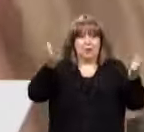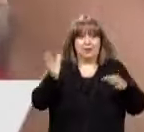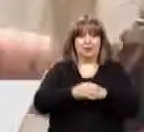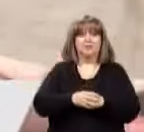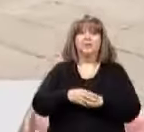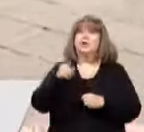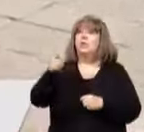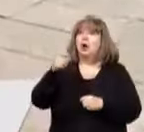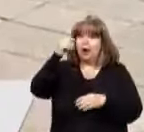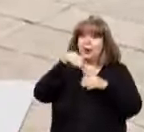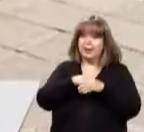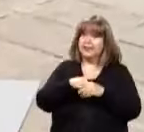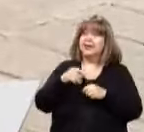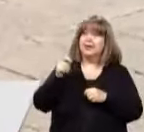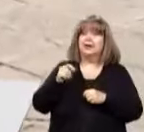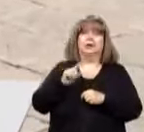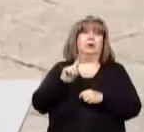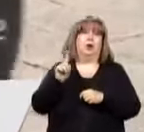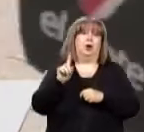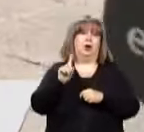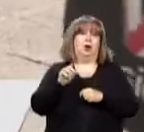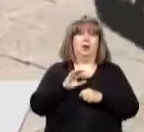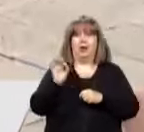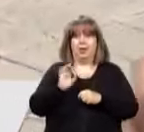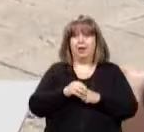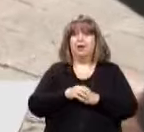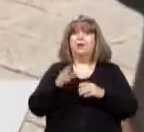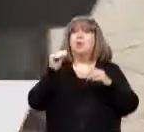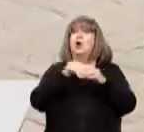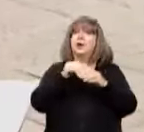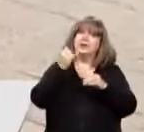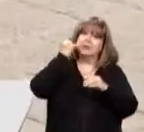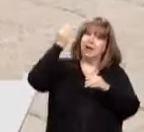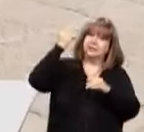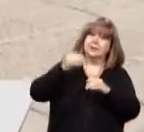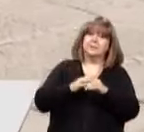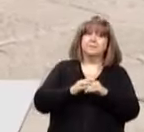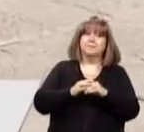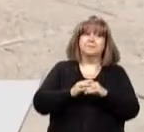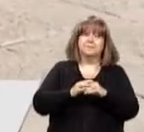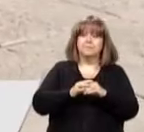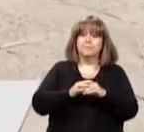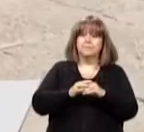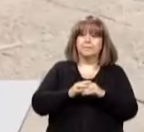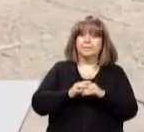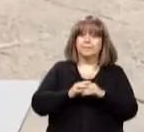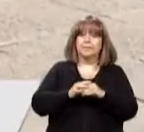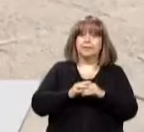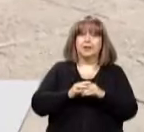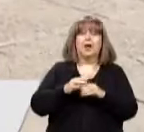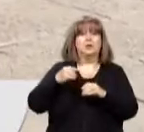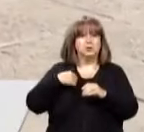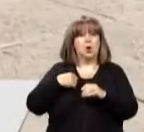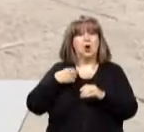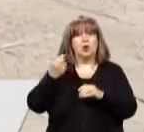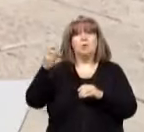ahorró en enero no poco y nada y cuando ahorró De qué manera lo hice bueno trato